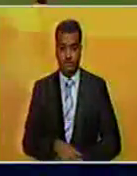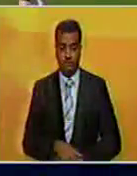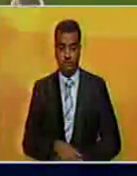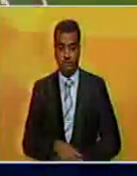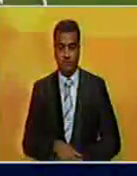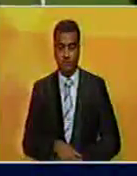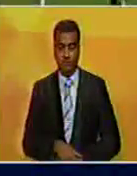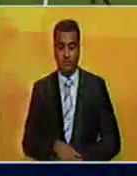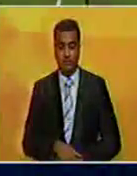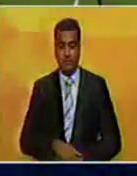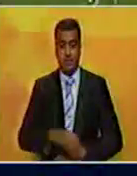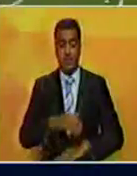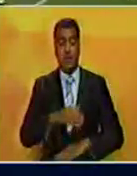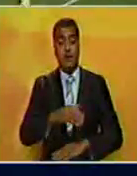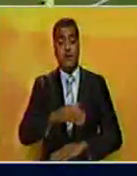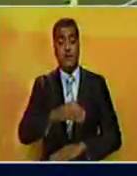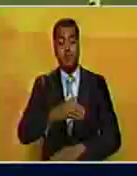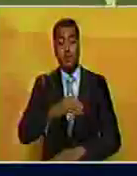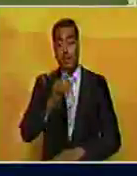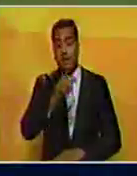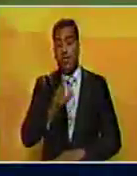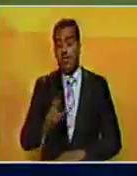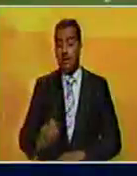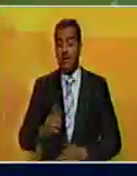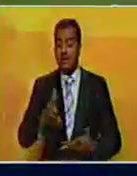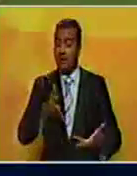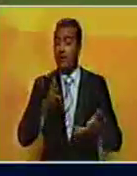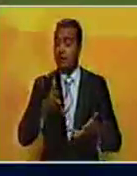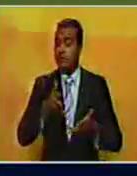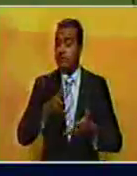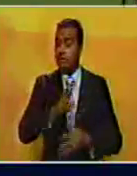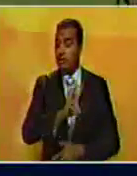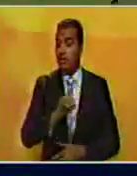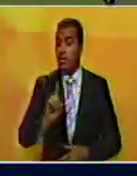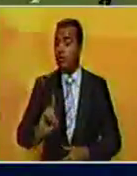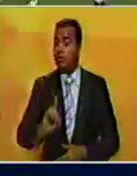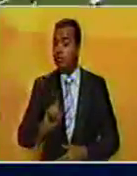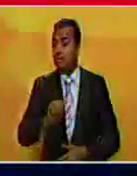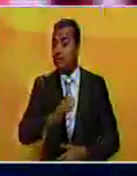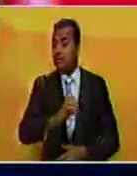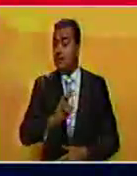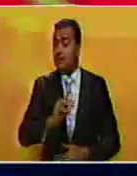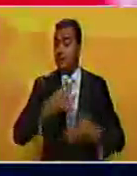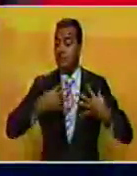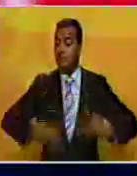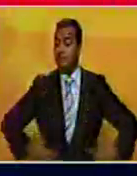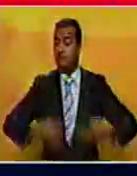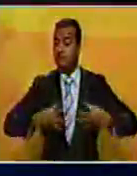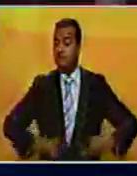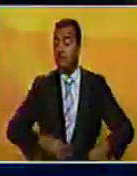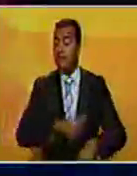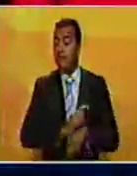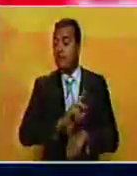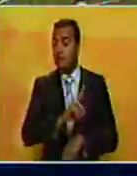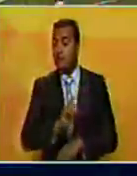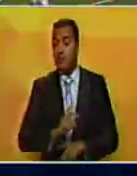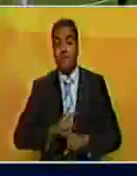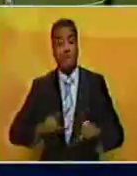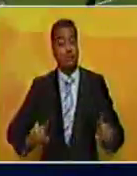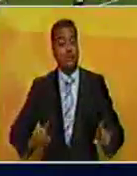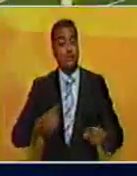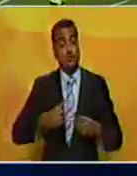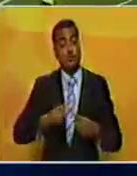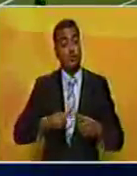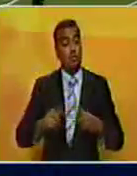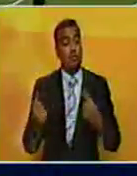En Italia, el Milan superó al Cagliari 2-1 en San Siro. Patrick Cutrone adelantó al cuadro rossonero al minuto 10, pero el equipo sardo